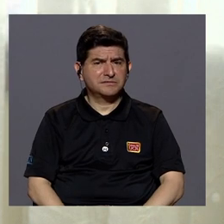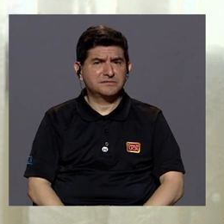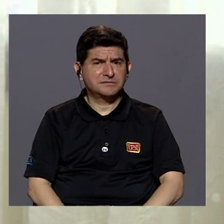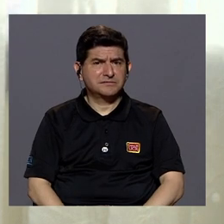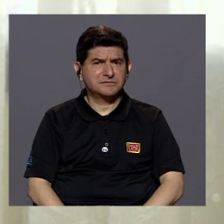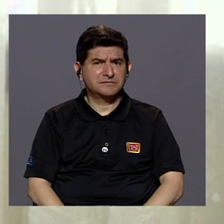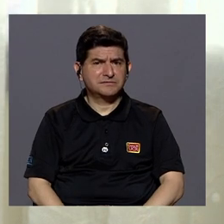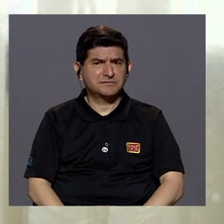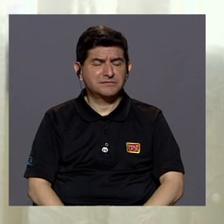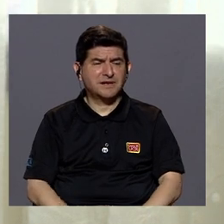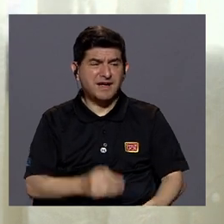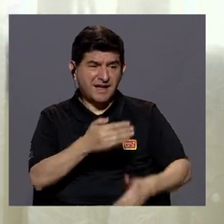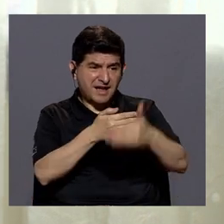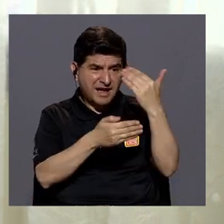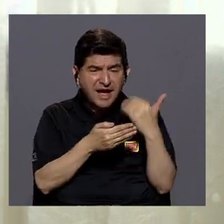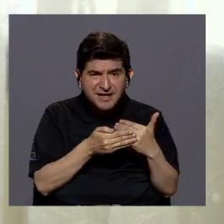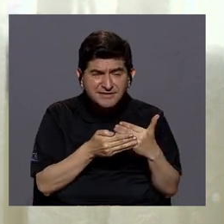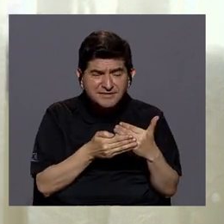En el pasado